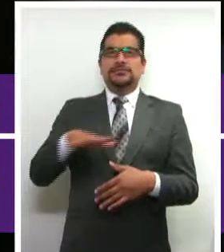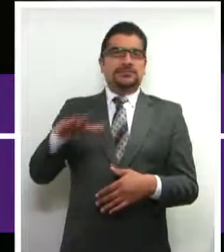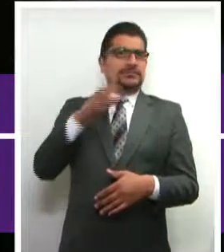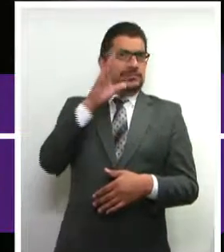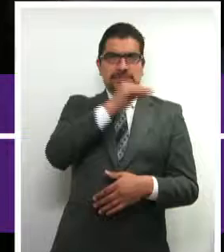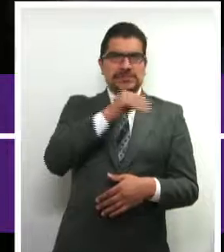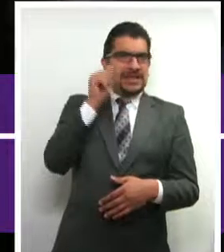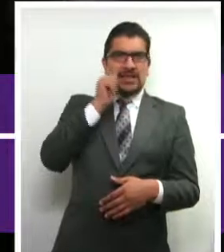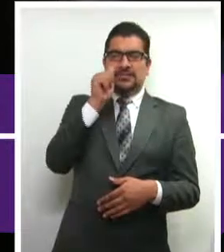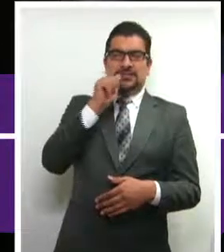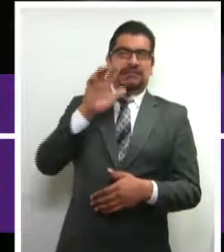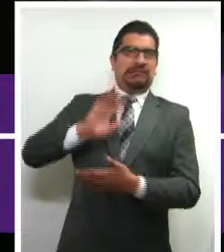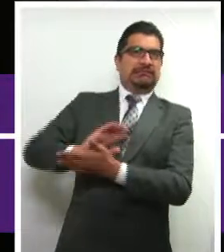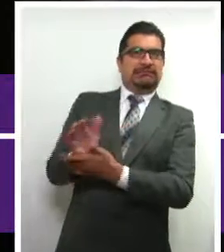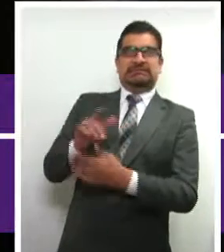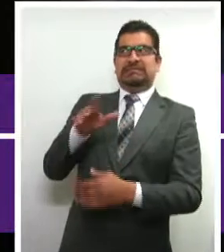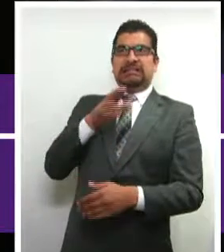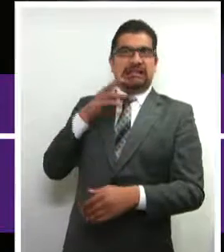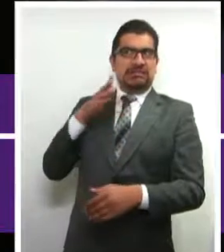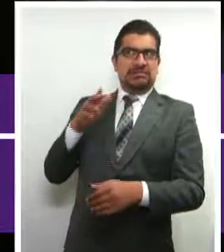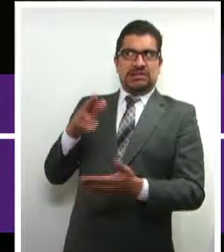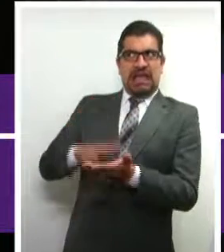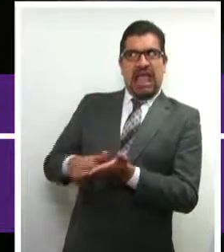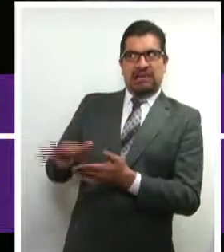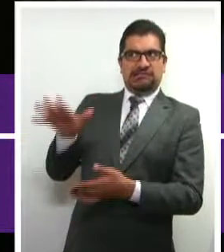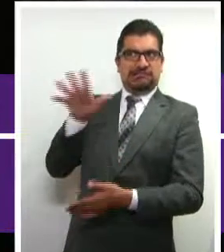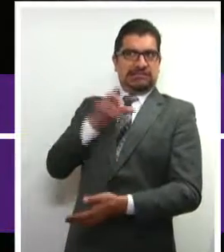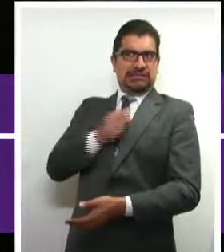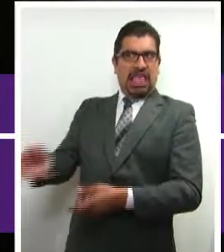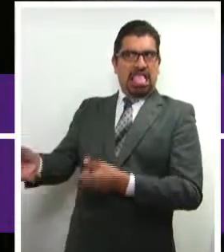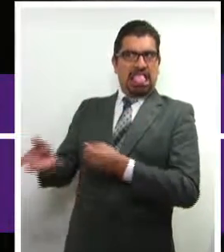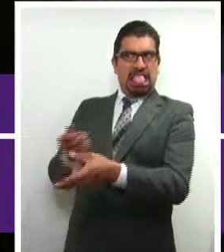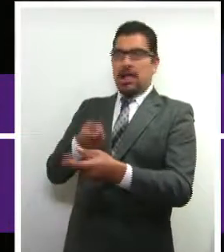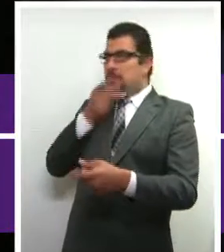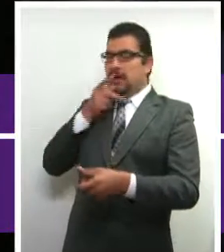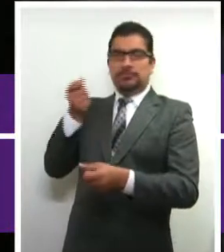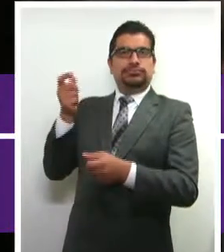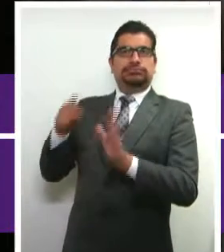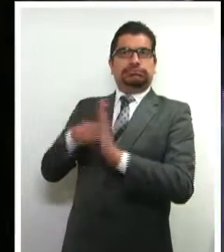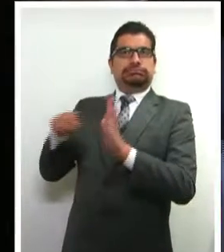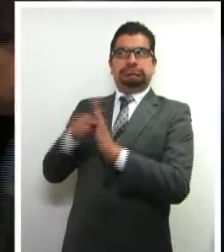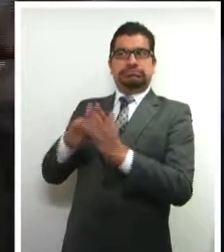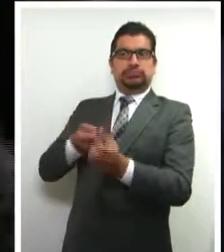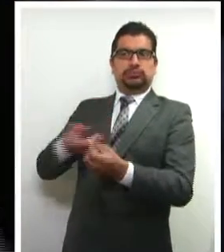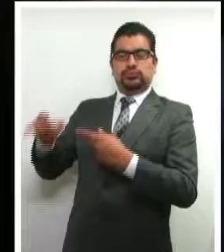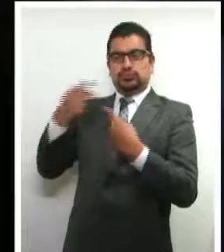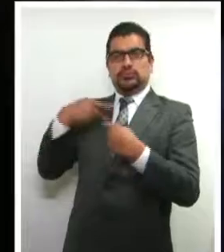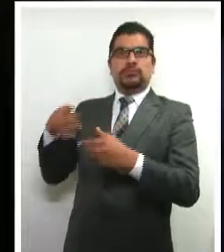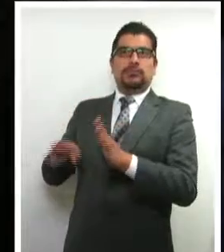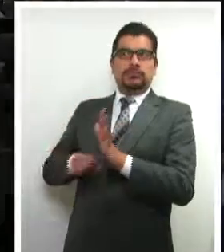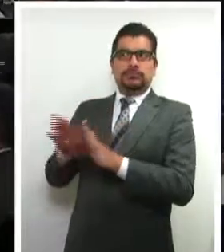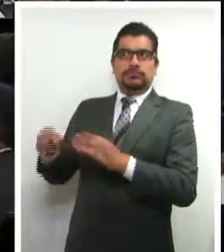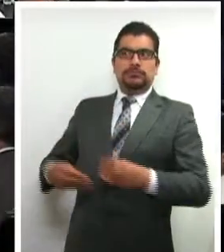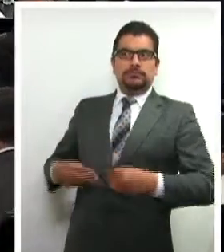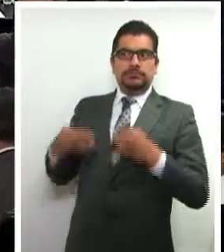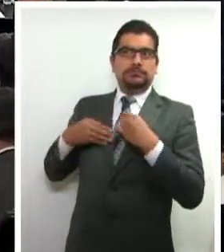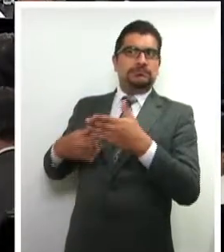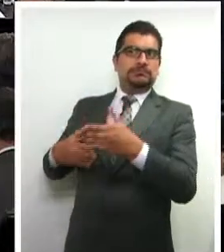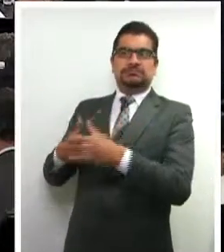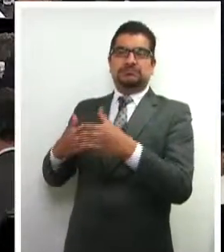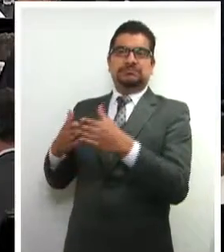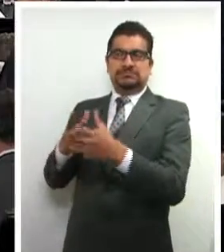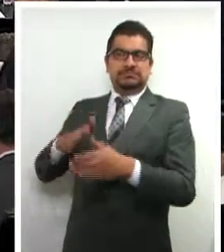segregación, discriminación racial y de estereotipos que han afectado negativamente su desarrollo pleno,